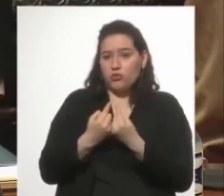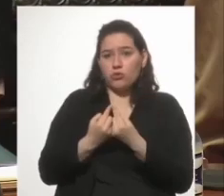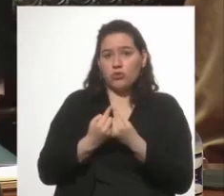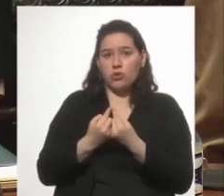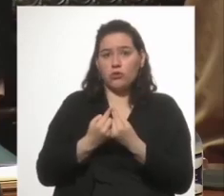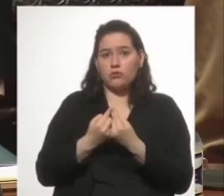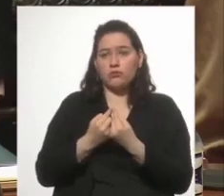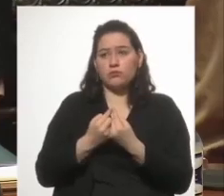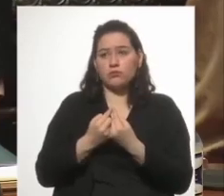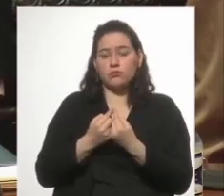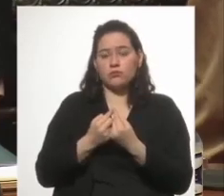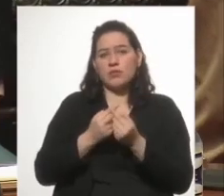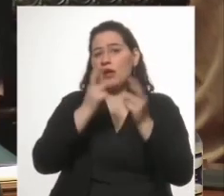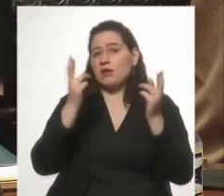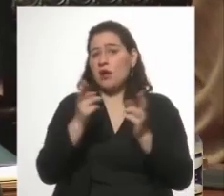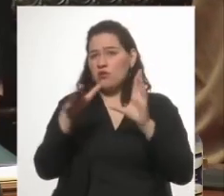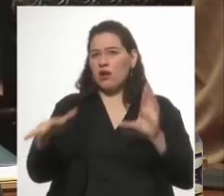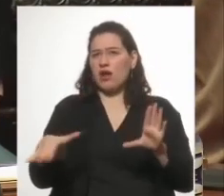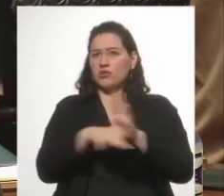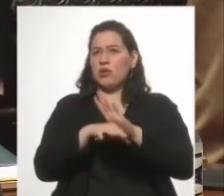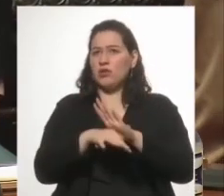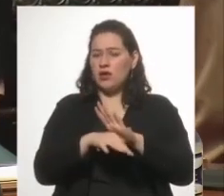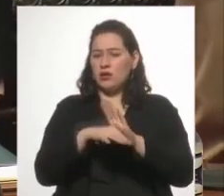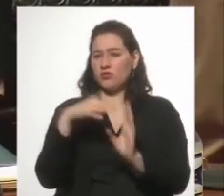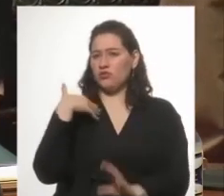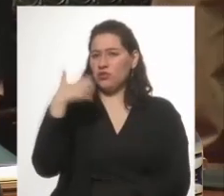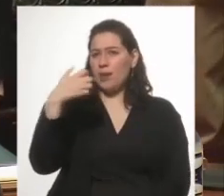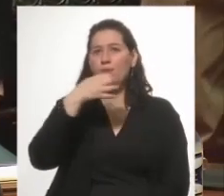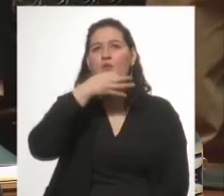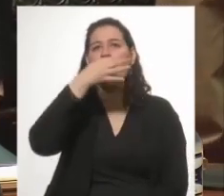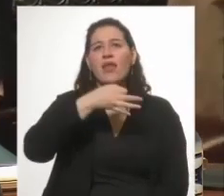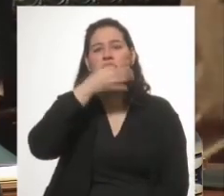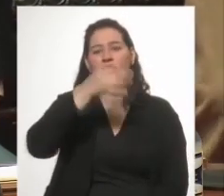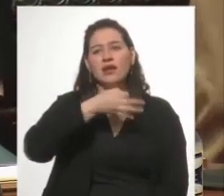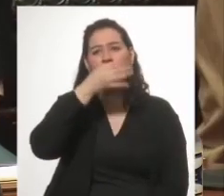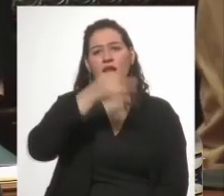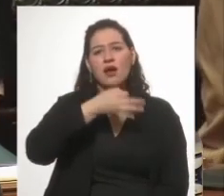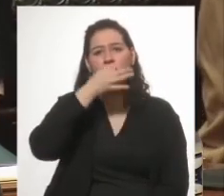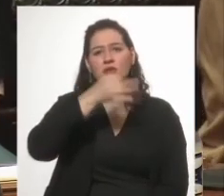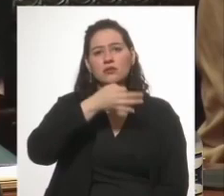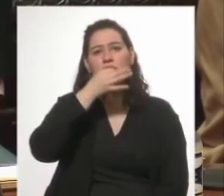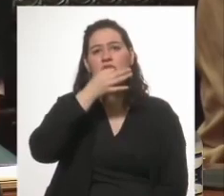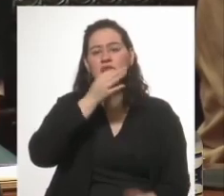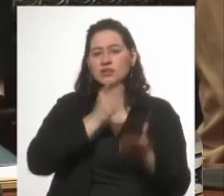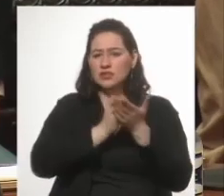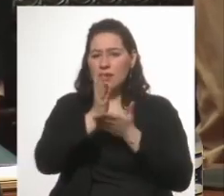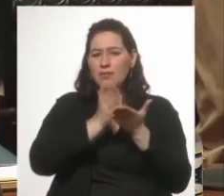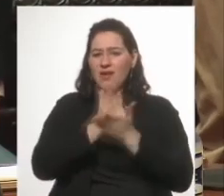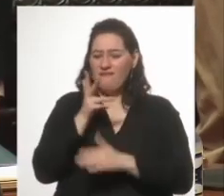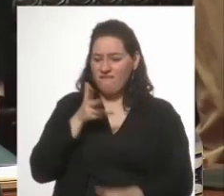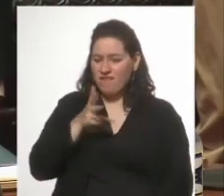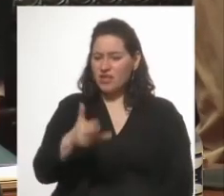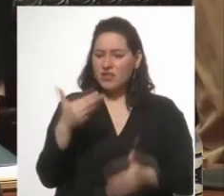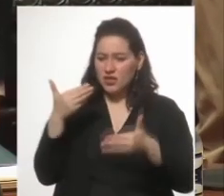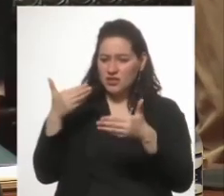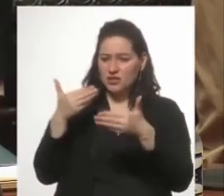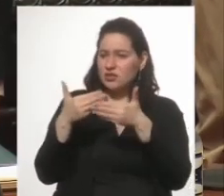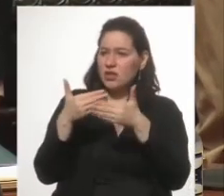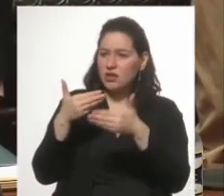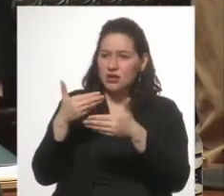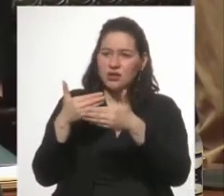en una rara casualidad se nos citó a declarar siempre en fechas muy próximas a